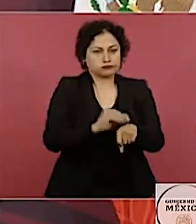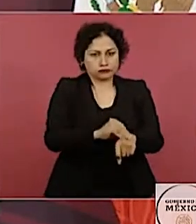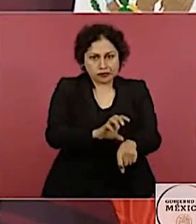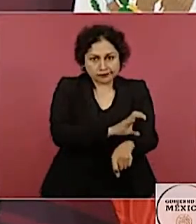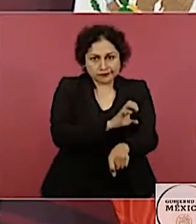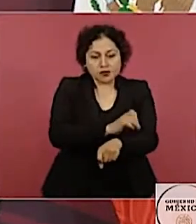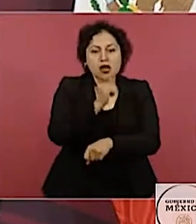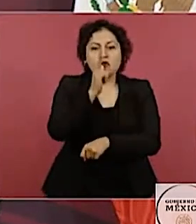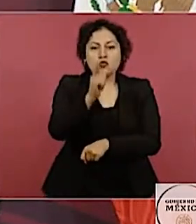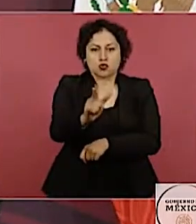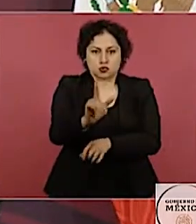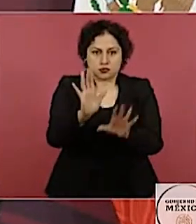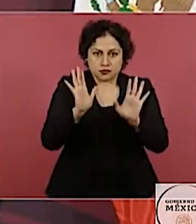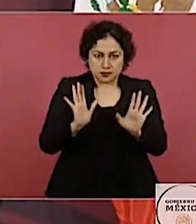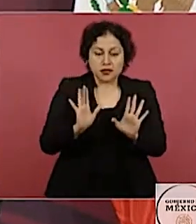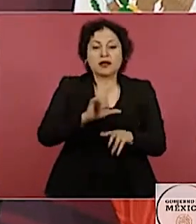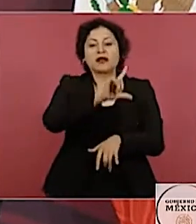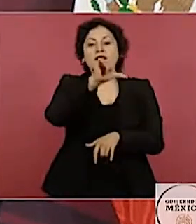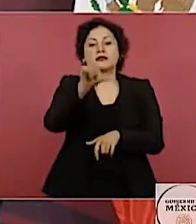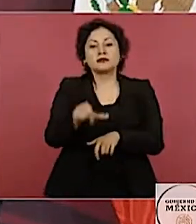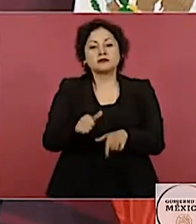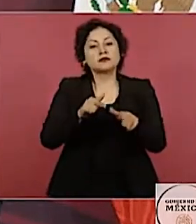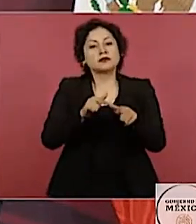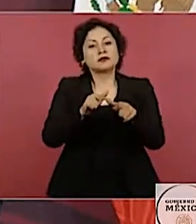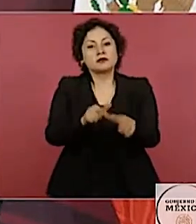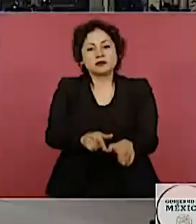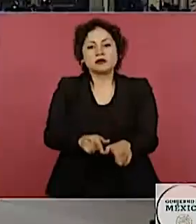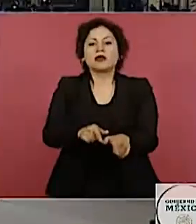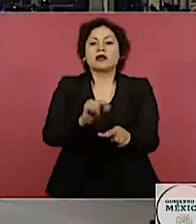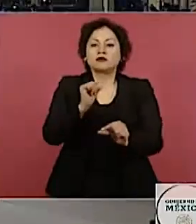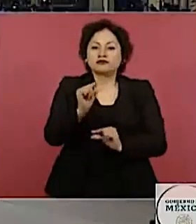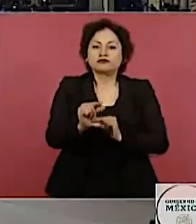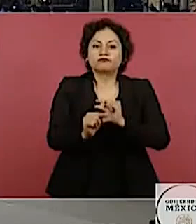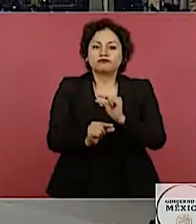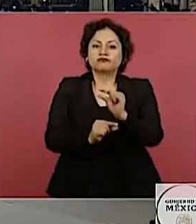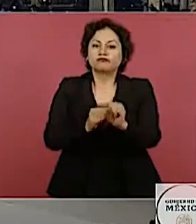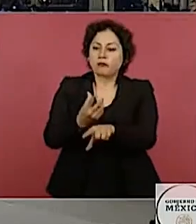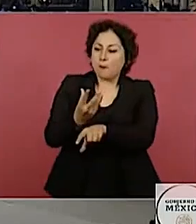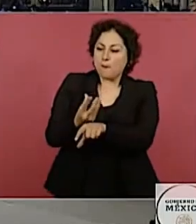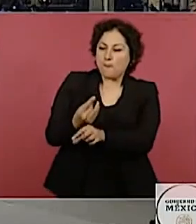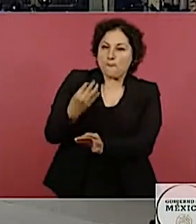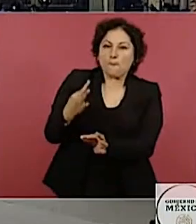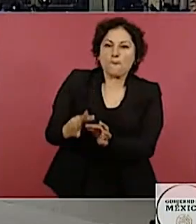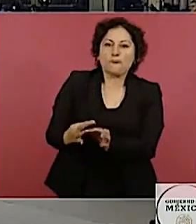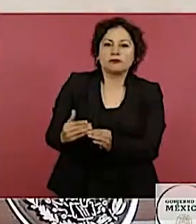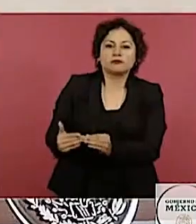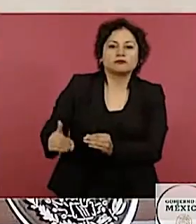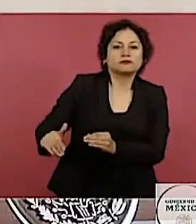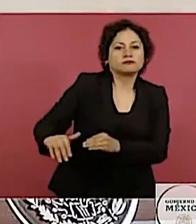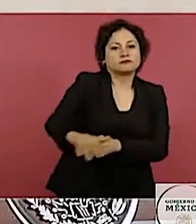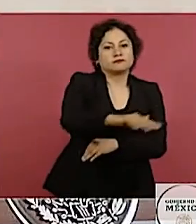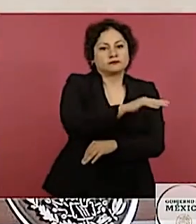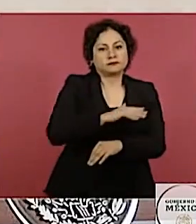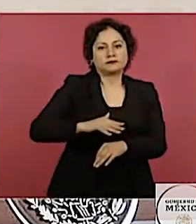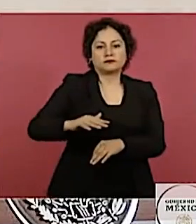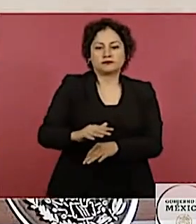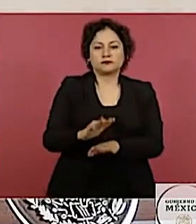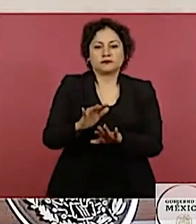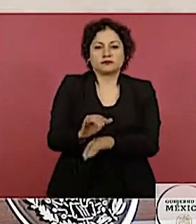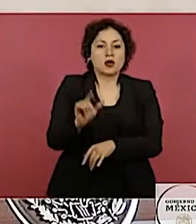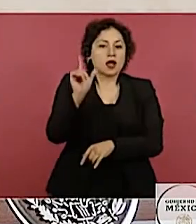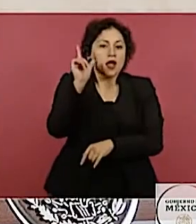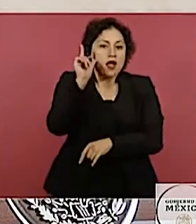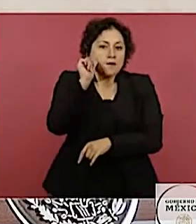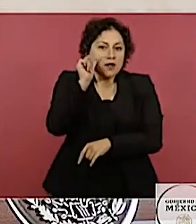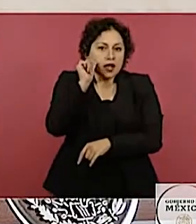Ya con calma con toda la gente con servicio mañana será día definitivo y mañana le estaremos informando ya el